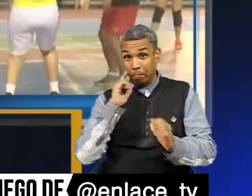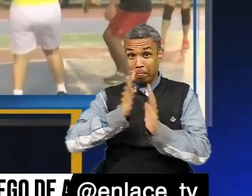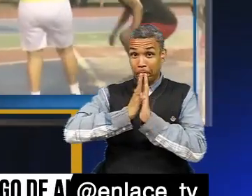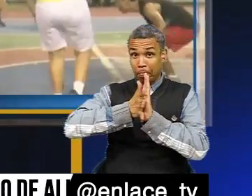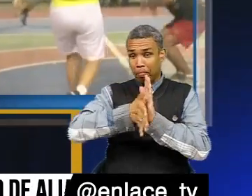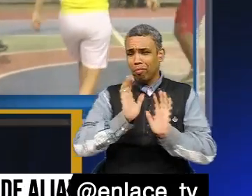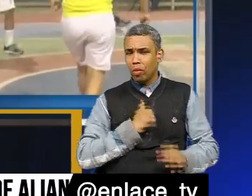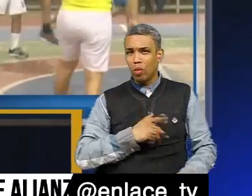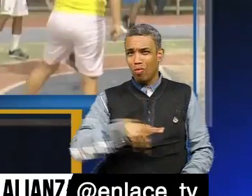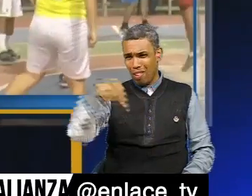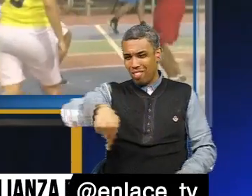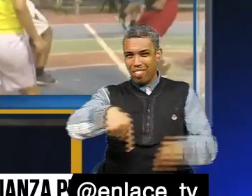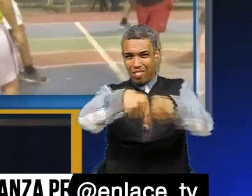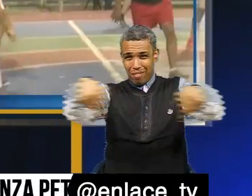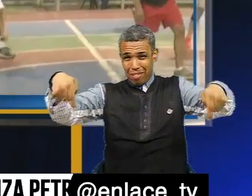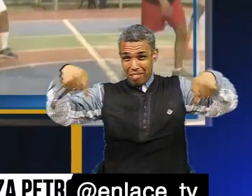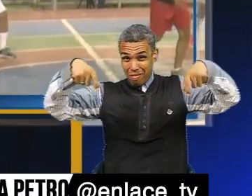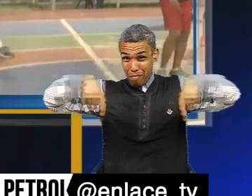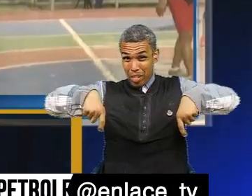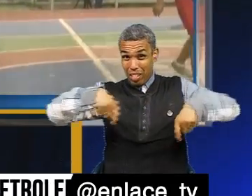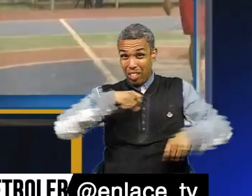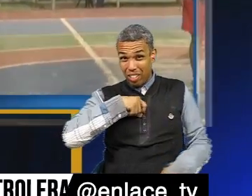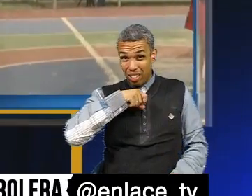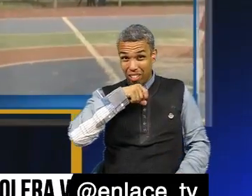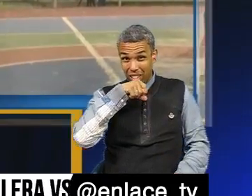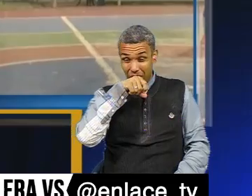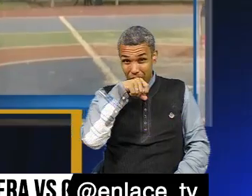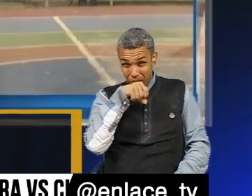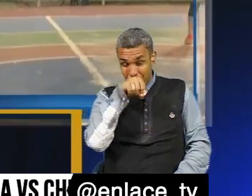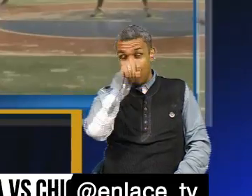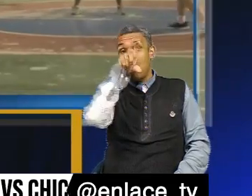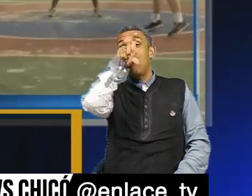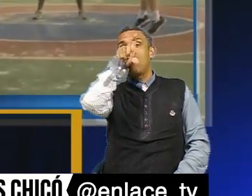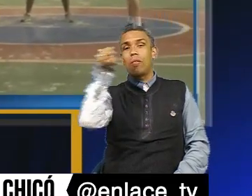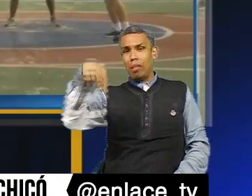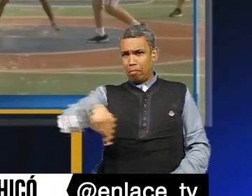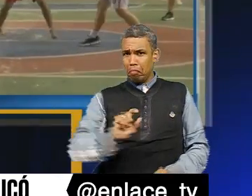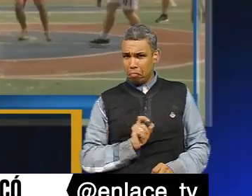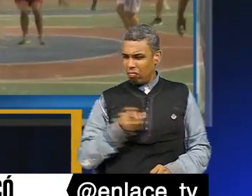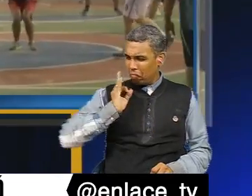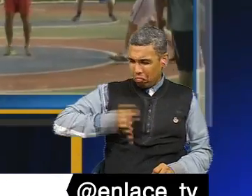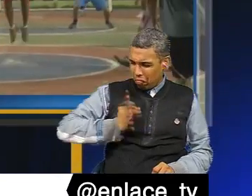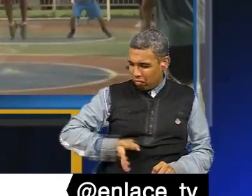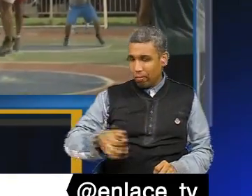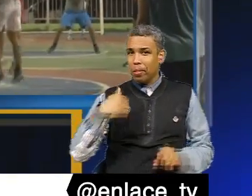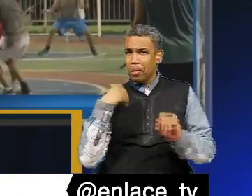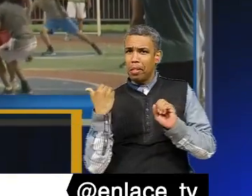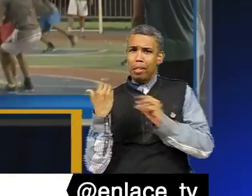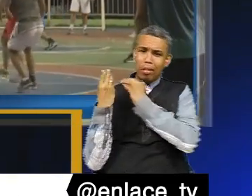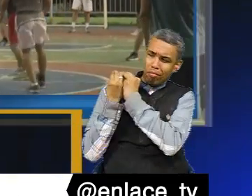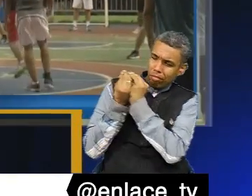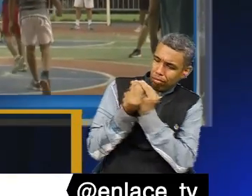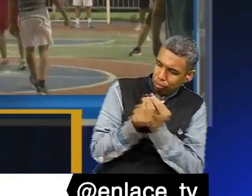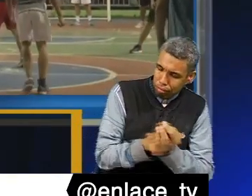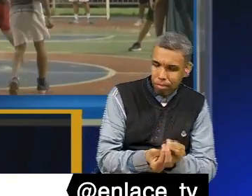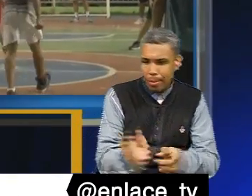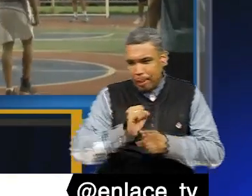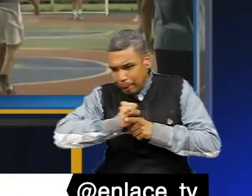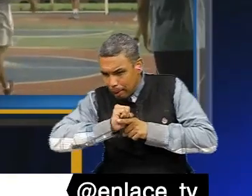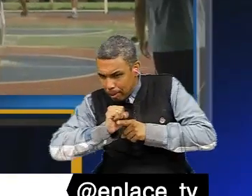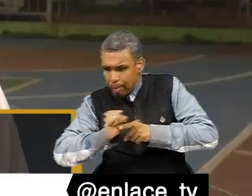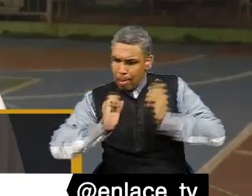frecuentemente para poder ejercitarnos, ejercitar nuestro cuerpo, poder estar en forma y poder, digamos, contribuir a